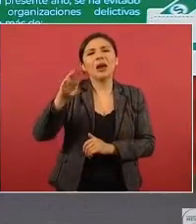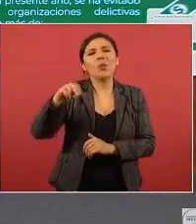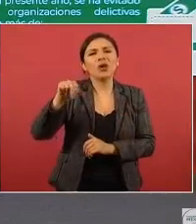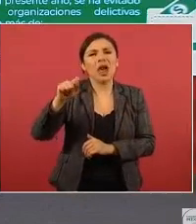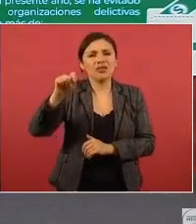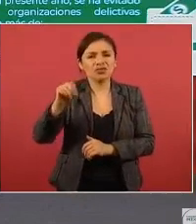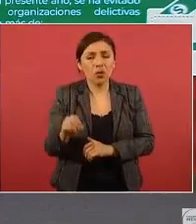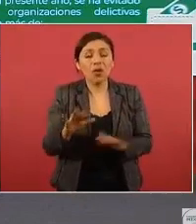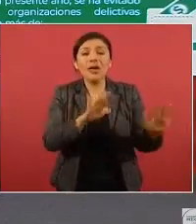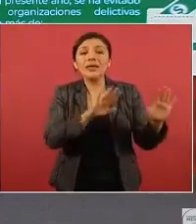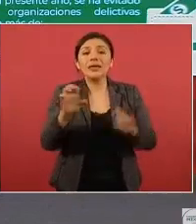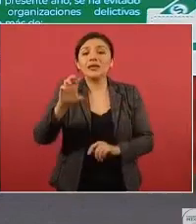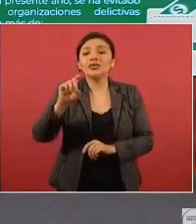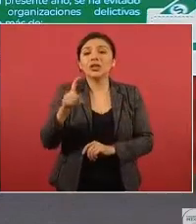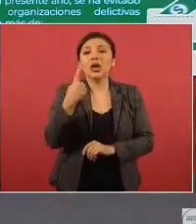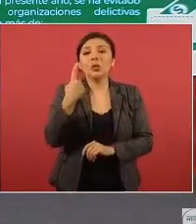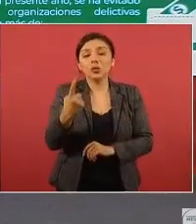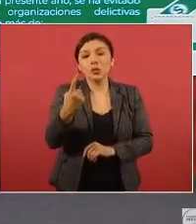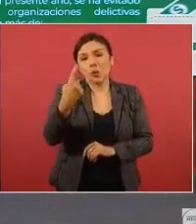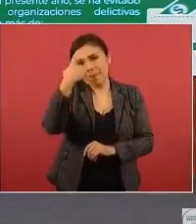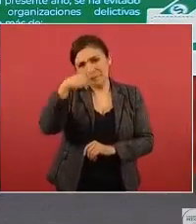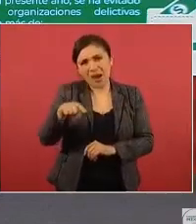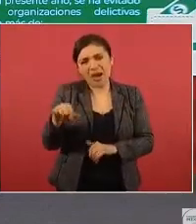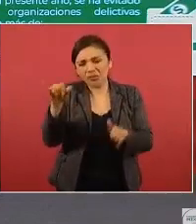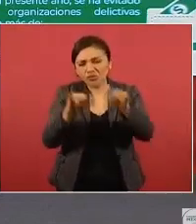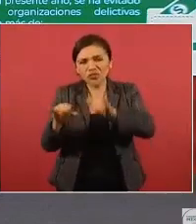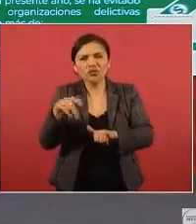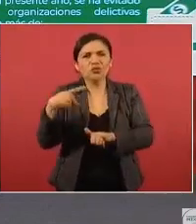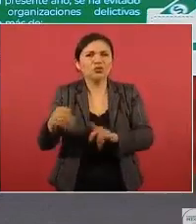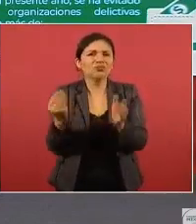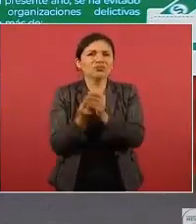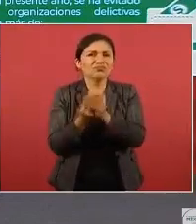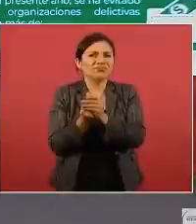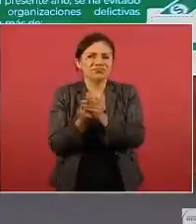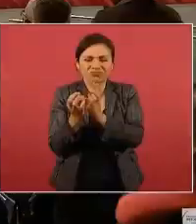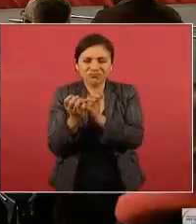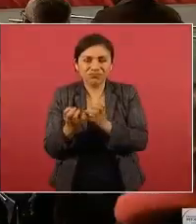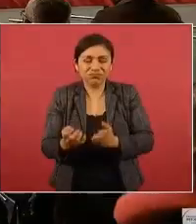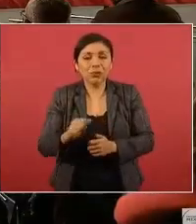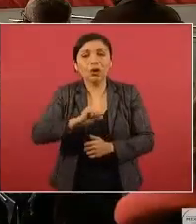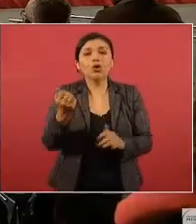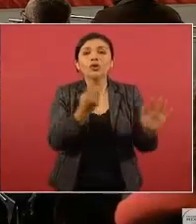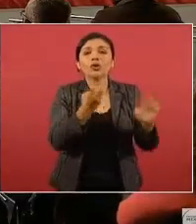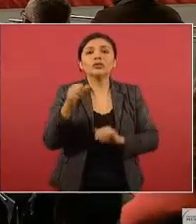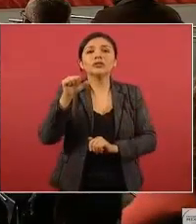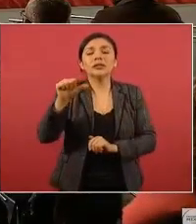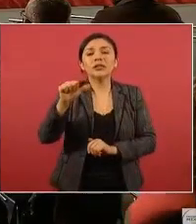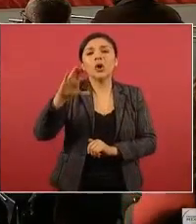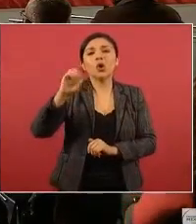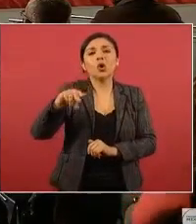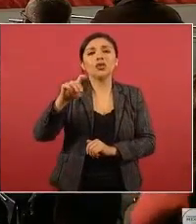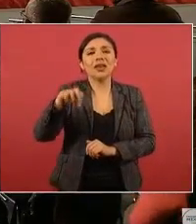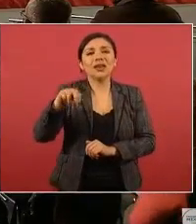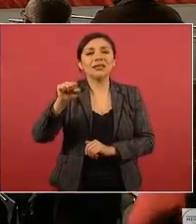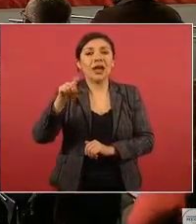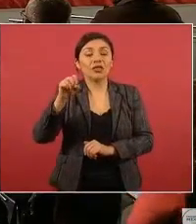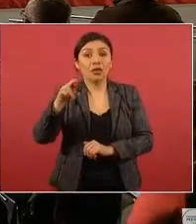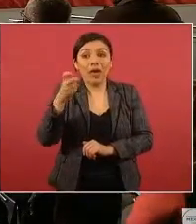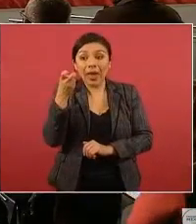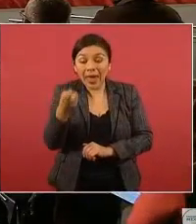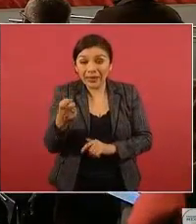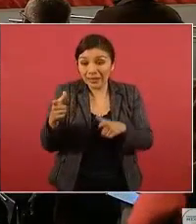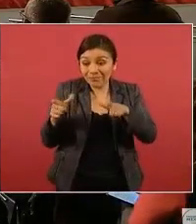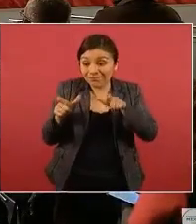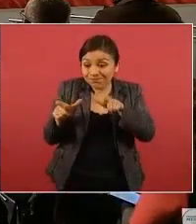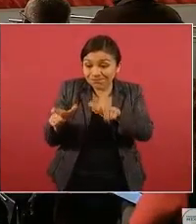calcio 531 en reactores de síntesis orgánica y 316 condensadores evitando que la